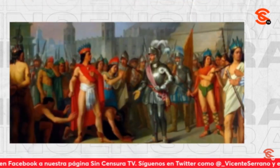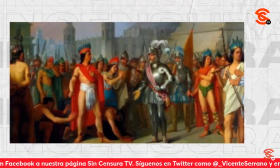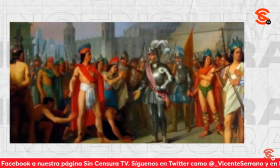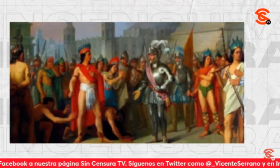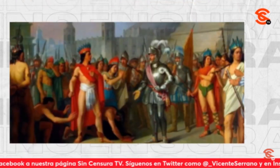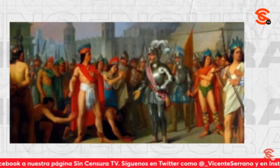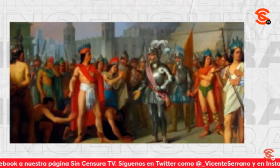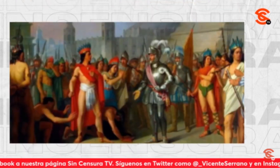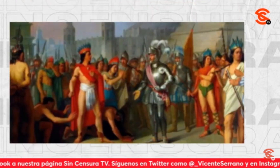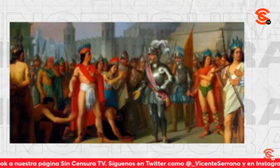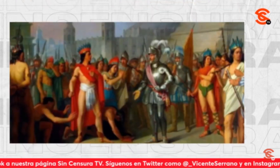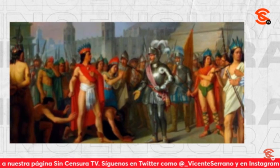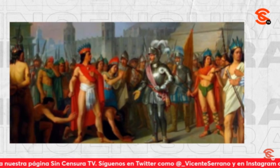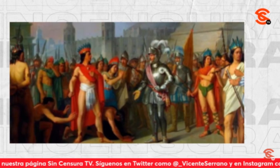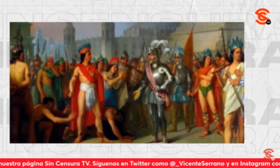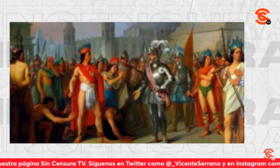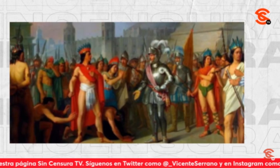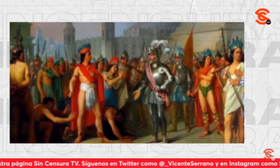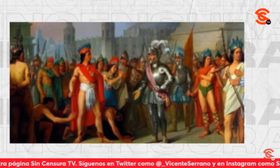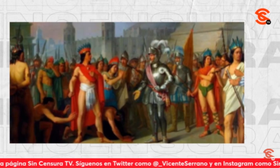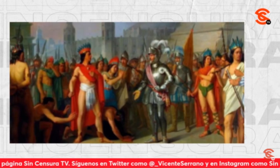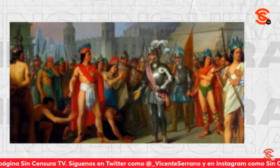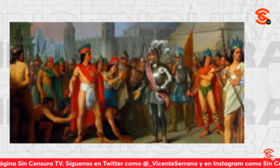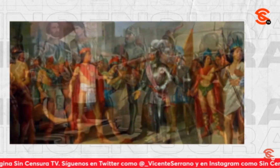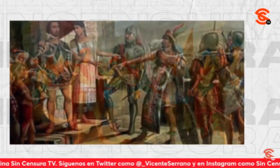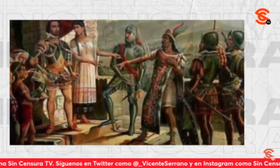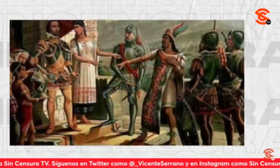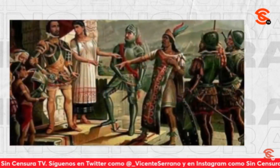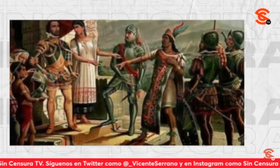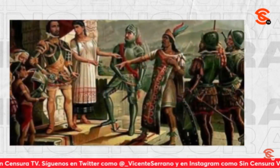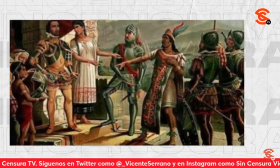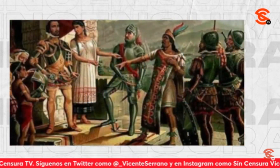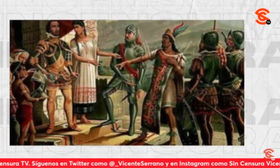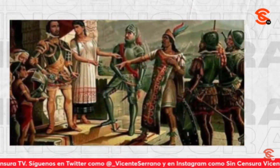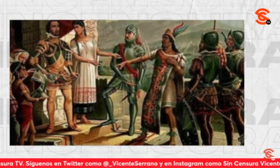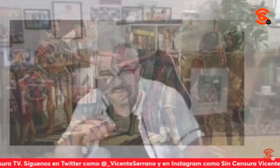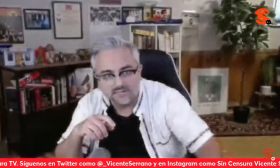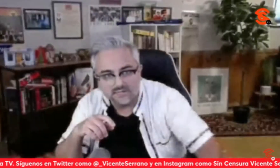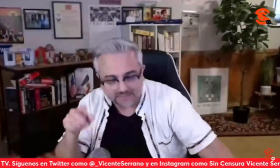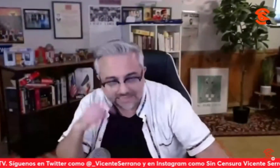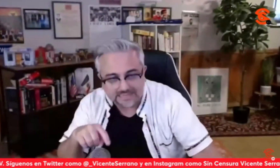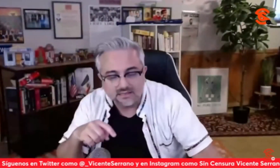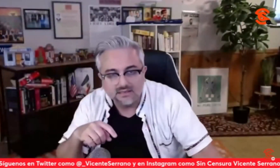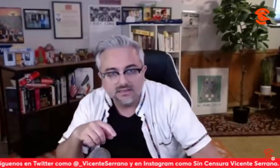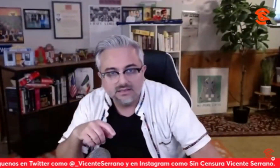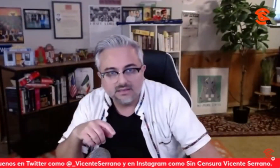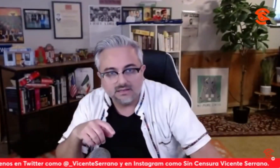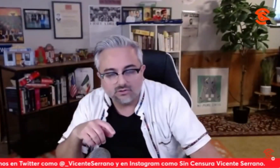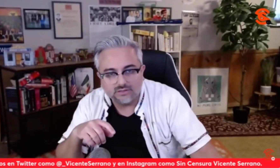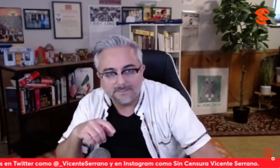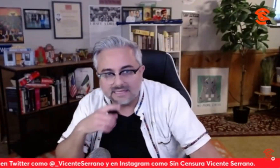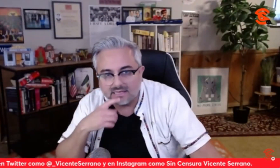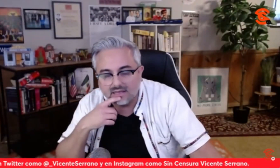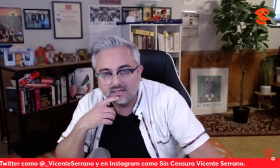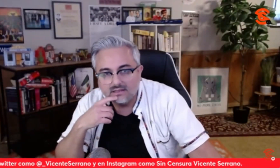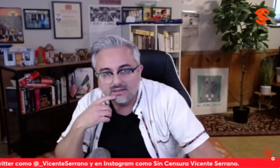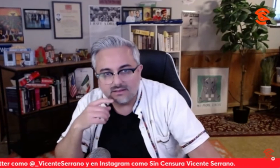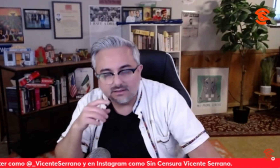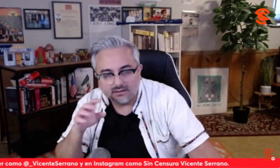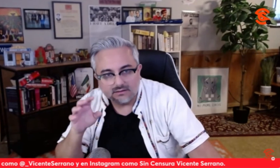Ese es otro de los puntos muy interesantes de este libro que estoy leyendo, de los mitos sobre los indígenas aquí en